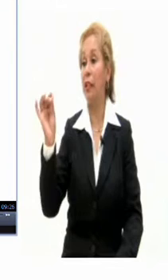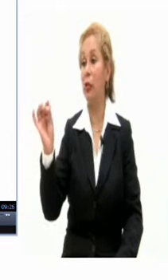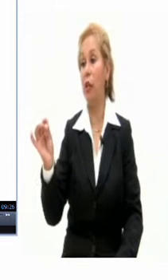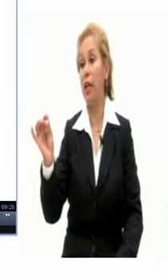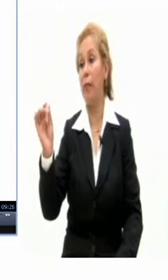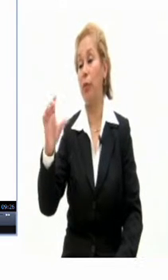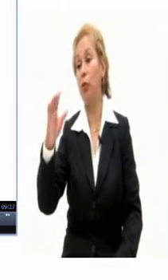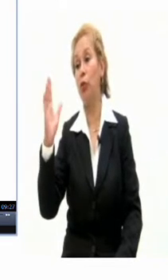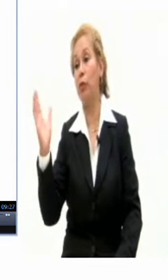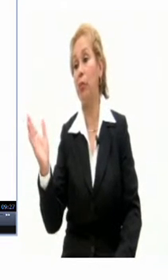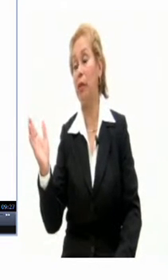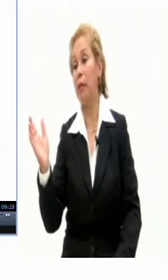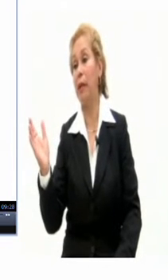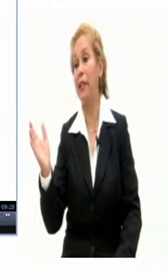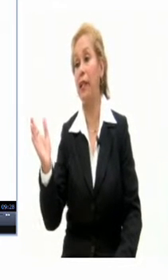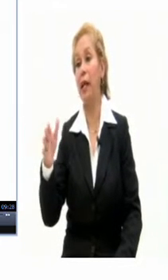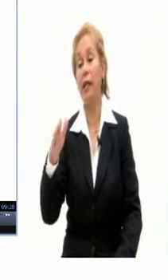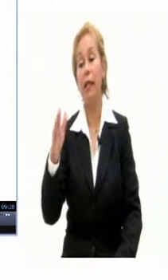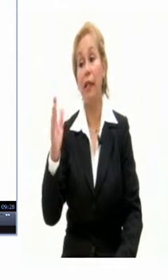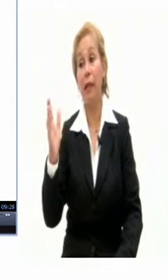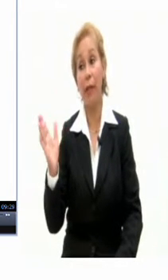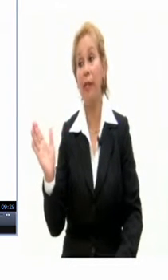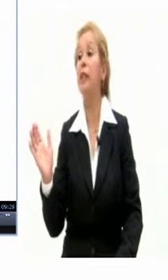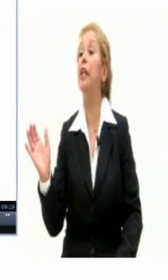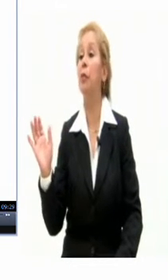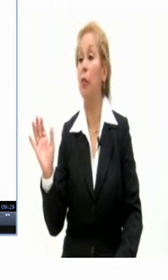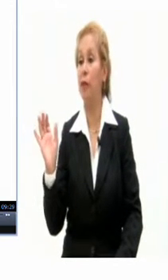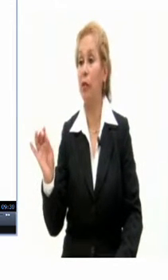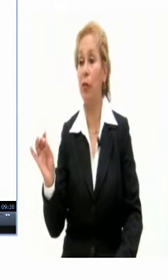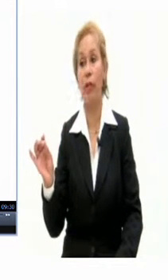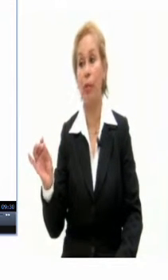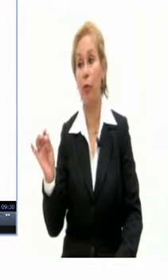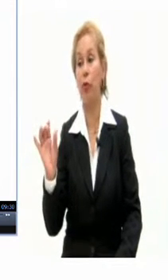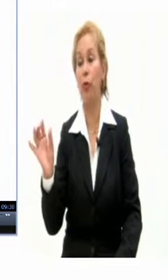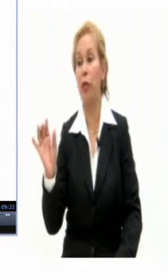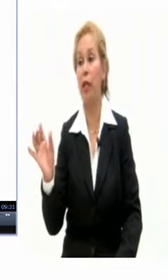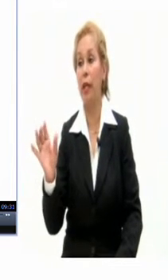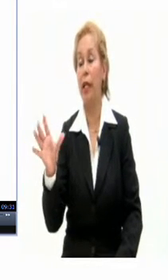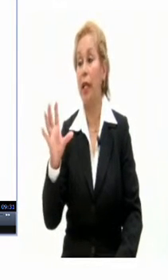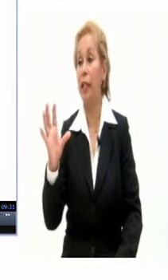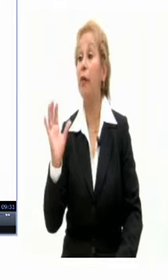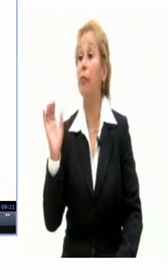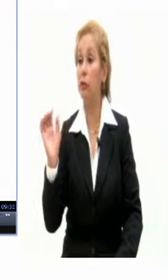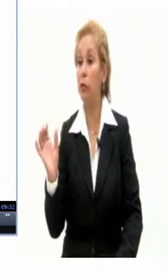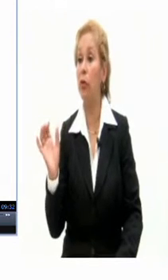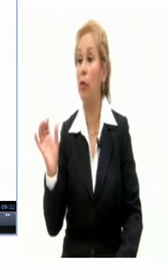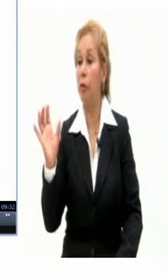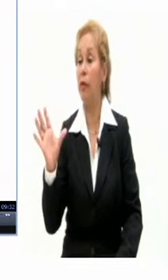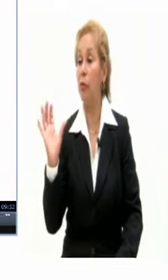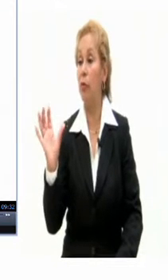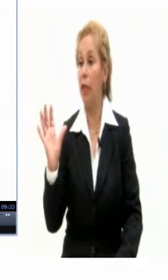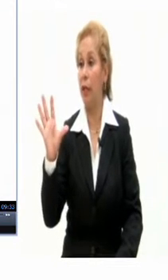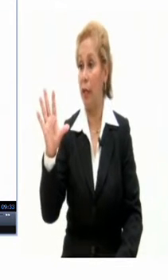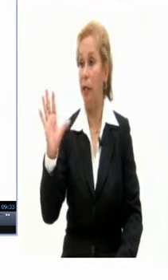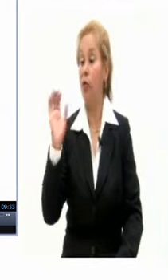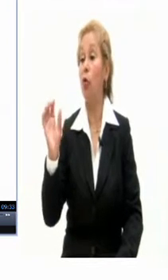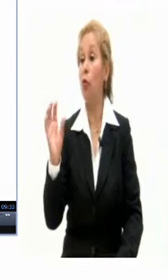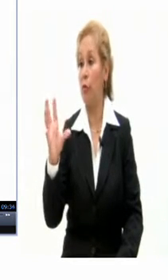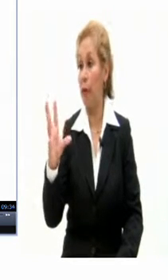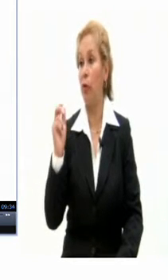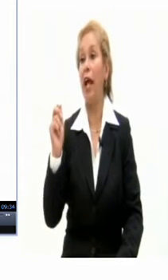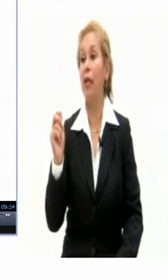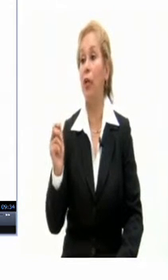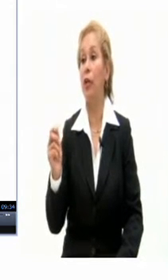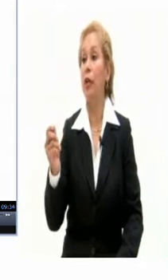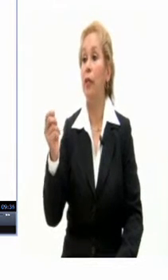vamos a hablar de la teoría, pero no lo llevamos a la práctica, también estaríamos perdiendo el tiempo. Yo creo que el tiempo es oro y debemos de,